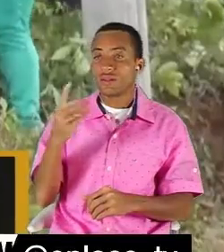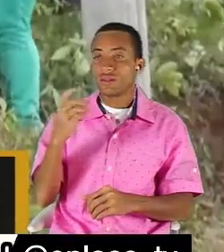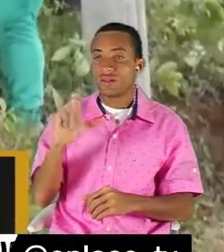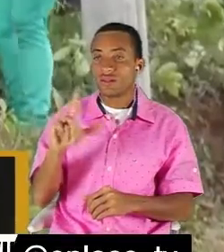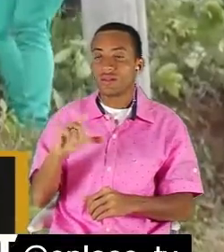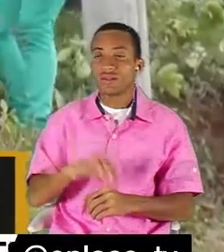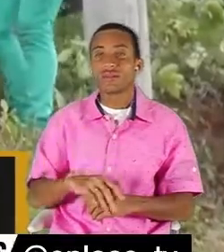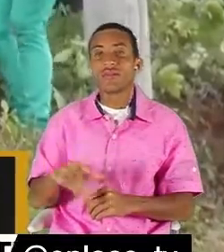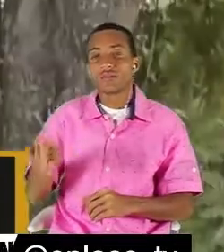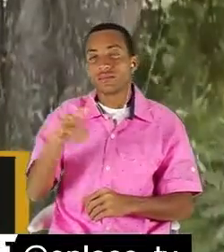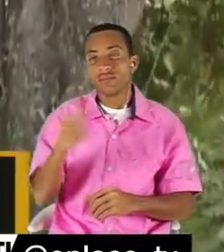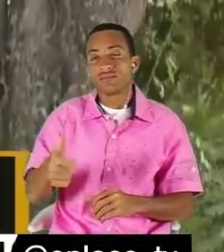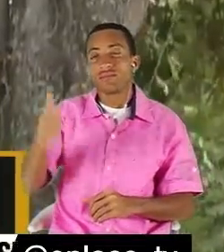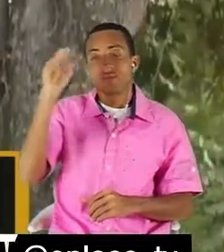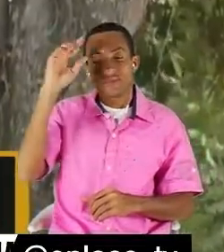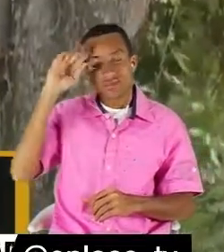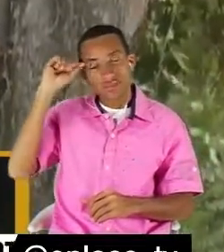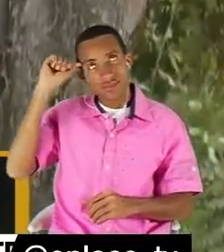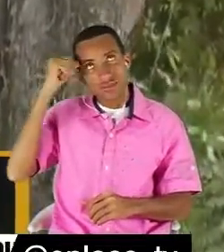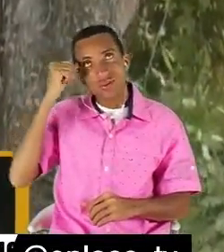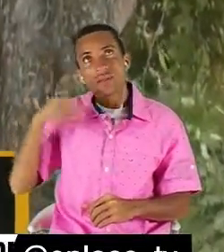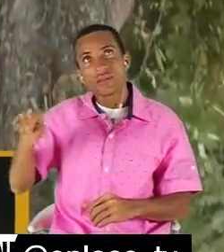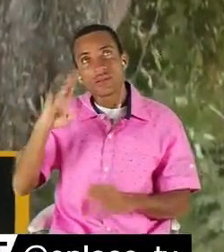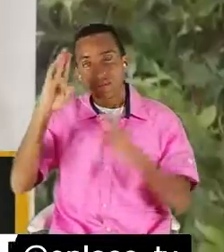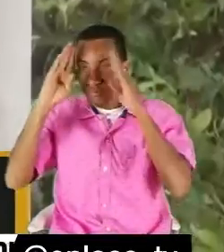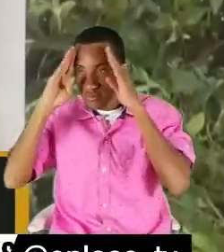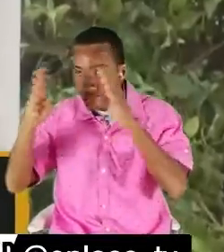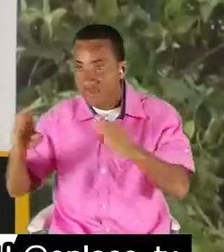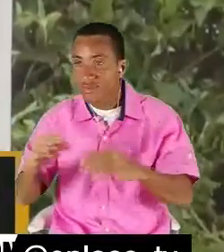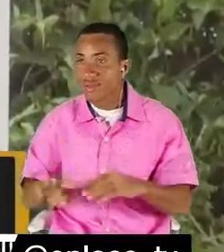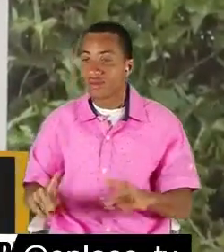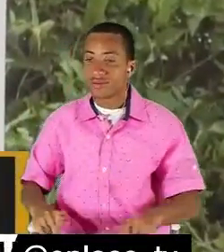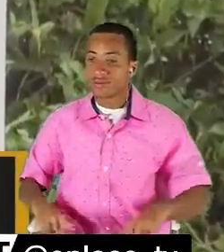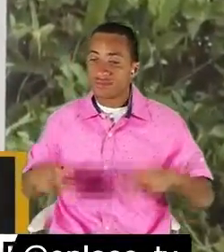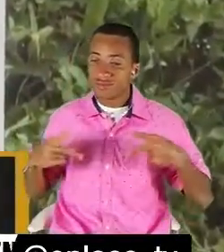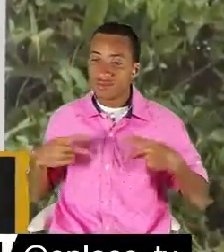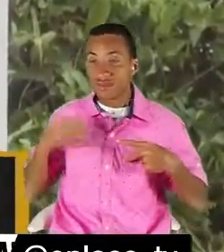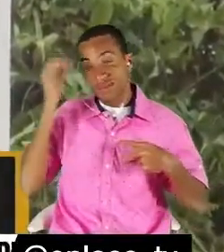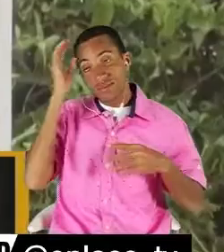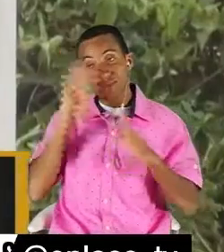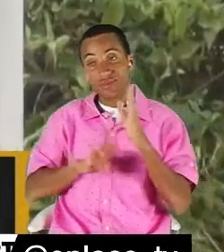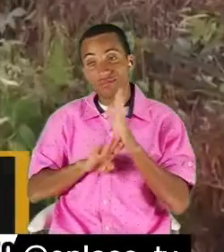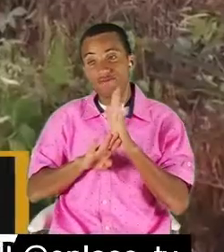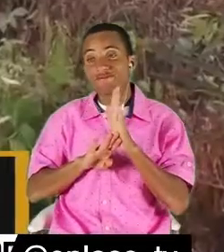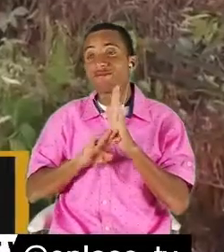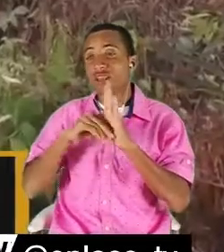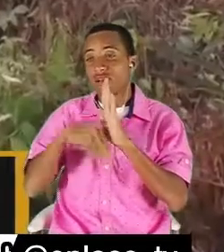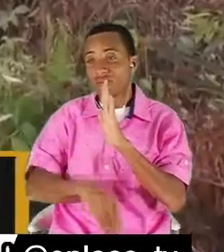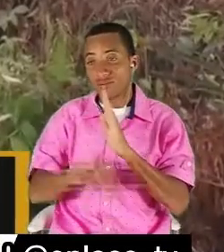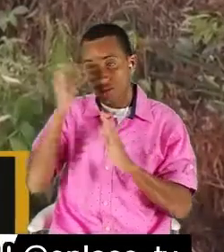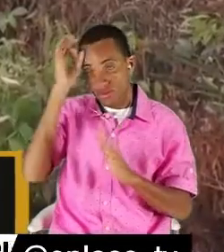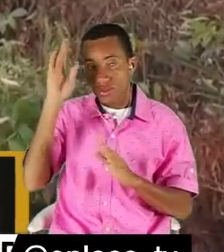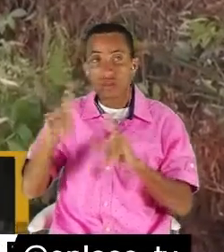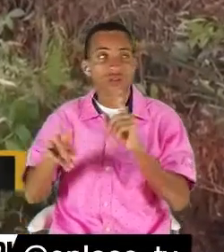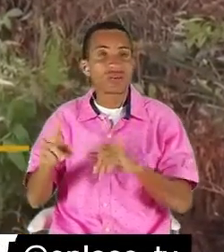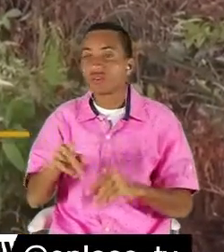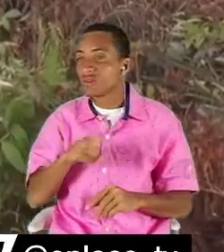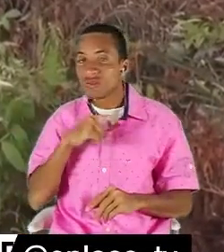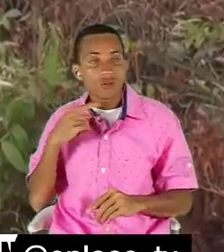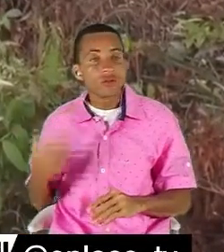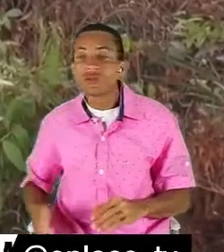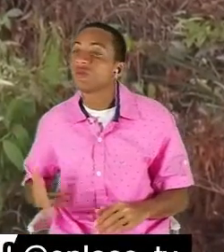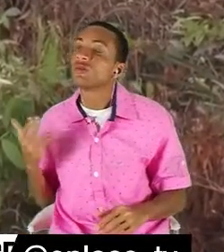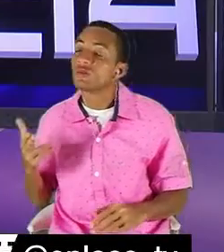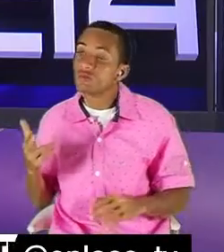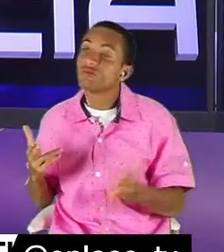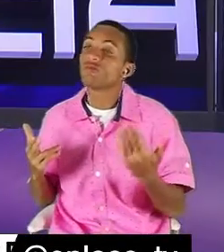se acuerde de ellos es lo que piden para que su calidad de vida no se vea truncada por quienes por medio de las armas quieren adueñarse de sus